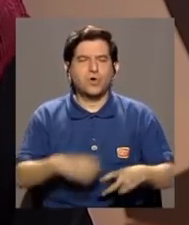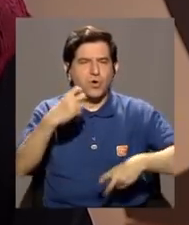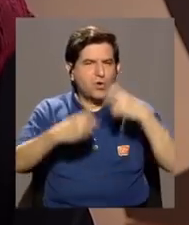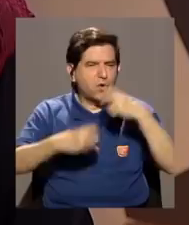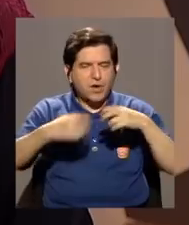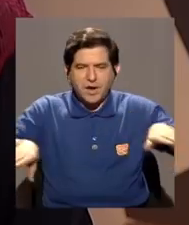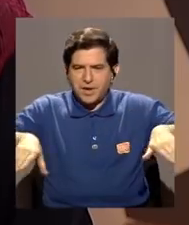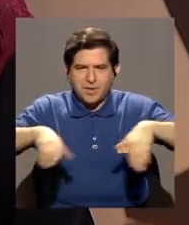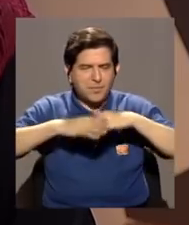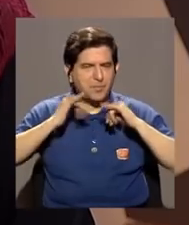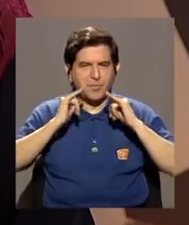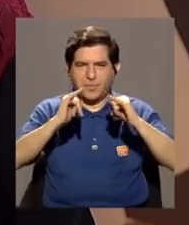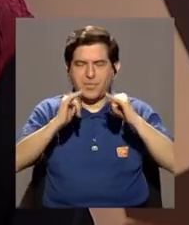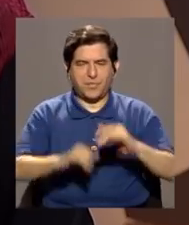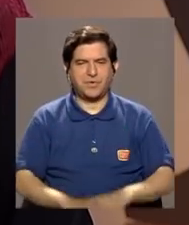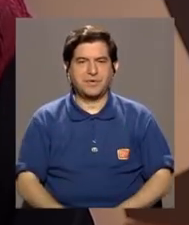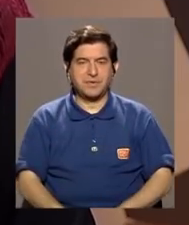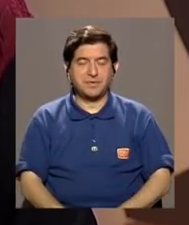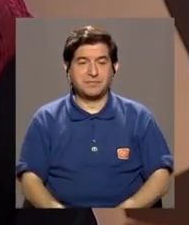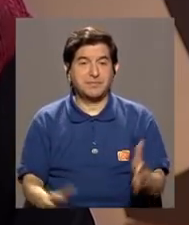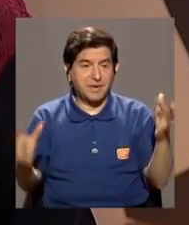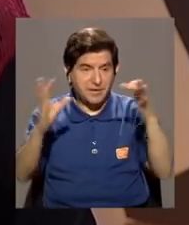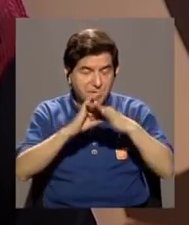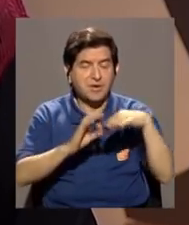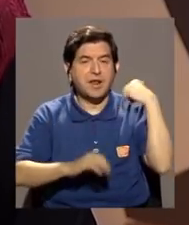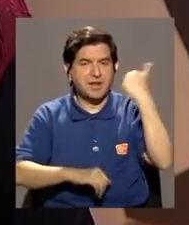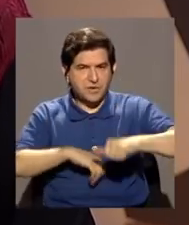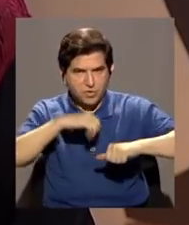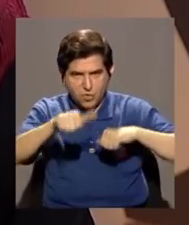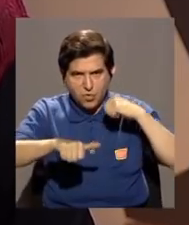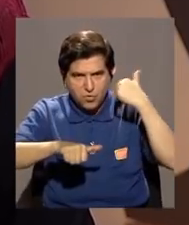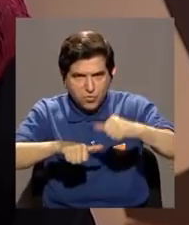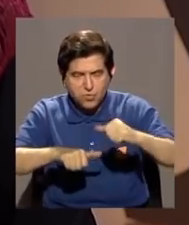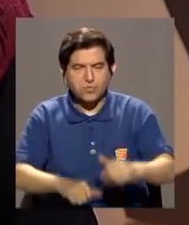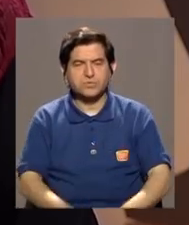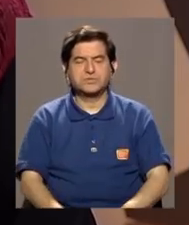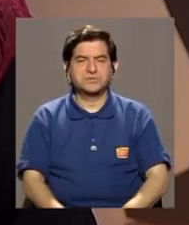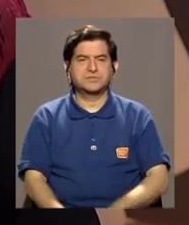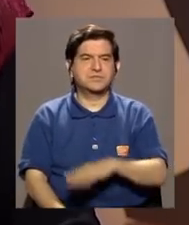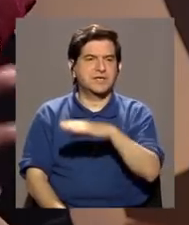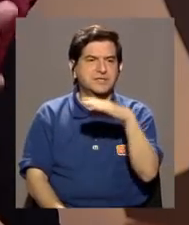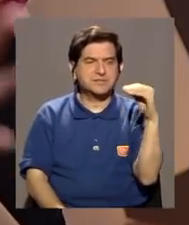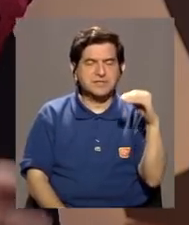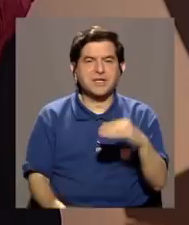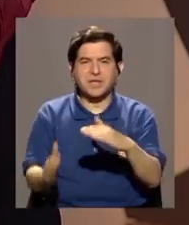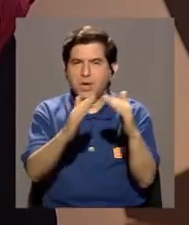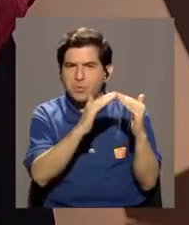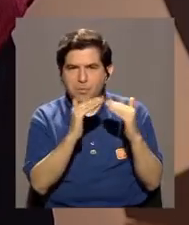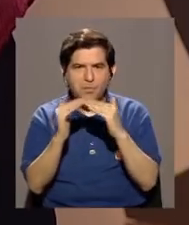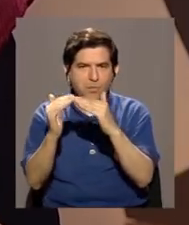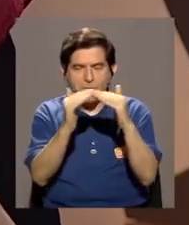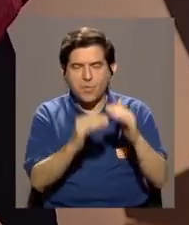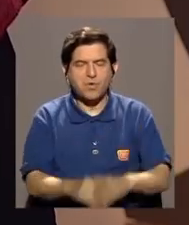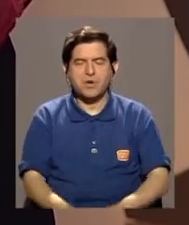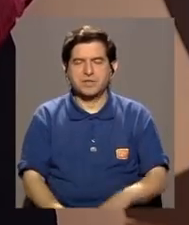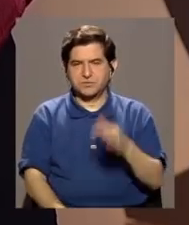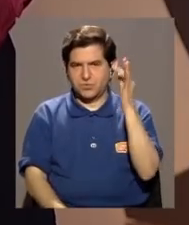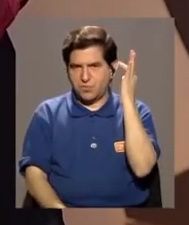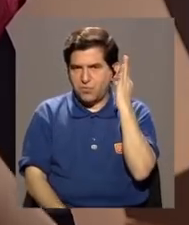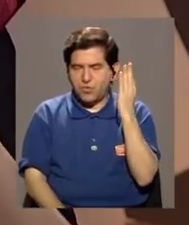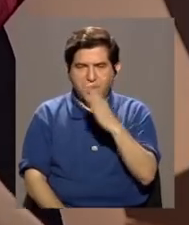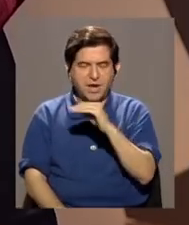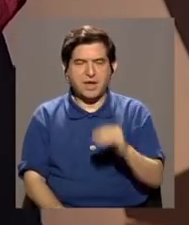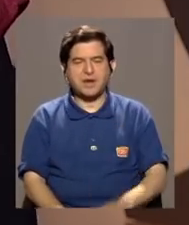igualitario sino que tiene que ver con las reivindicaciones que tienen que ver con la población de las